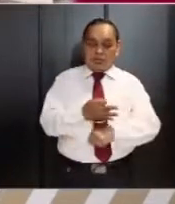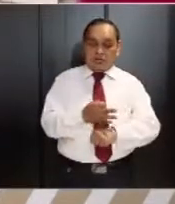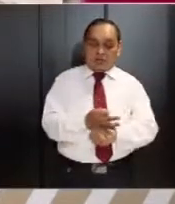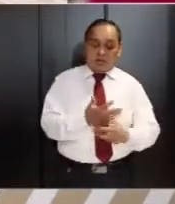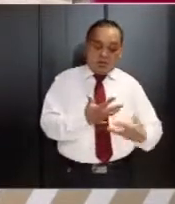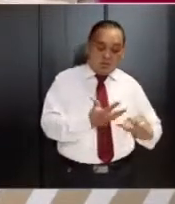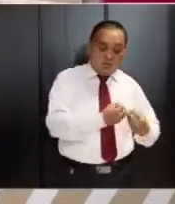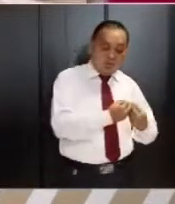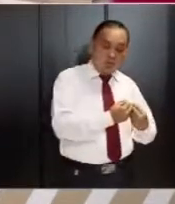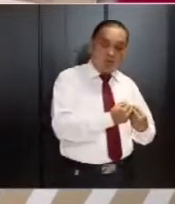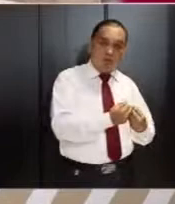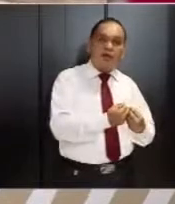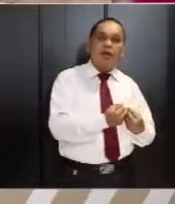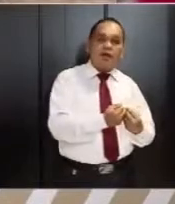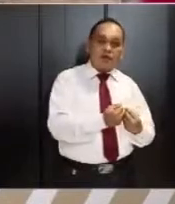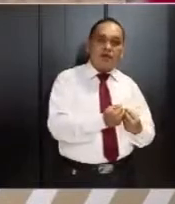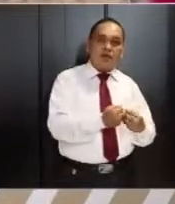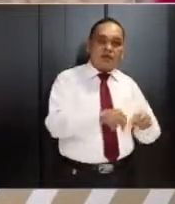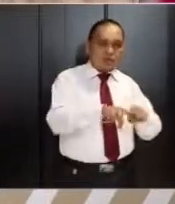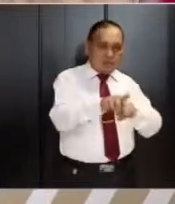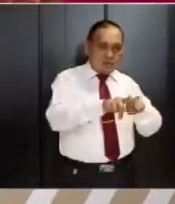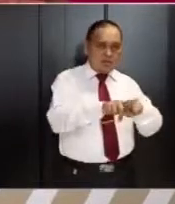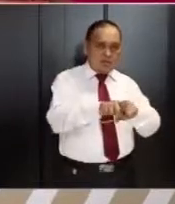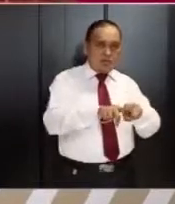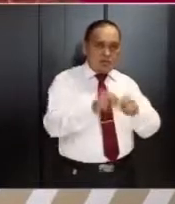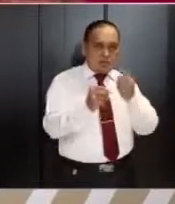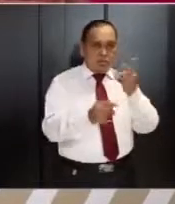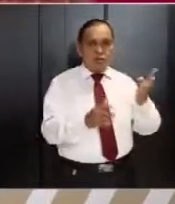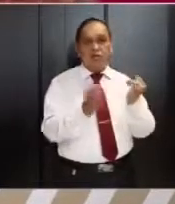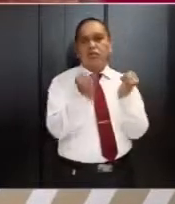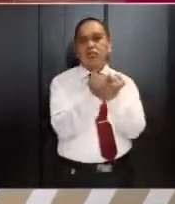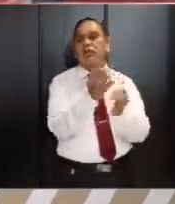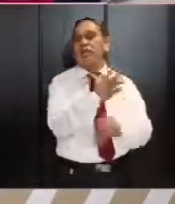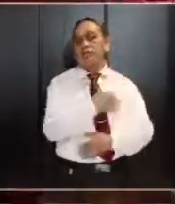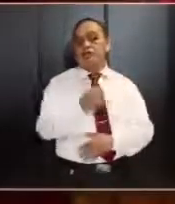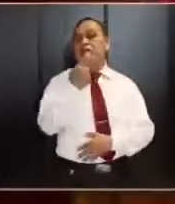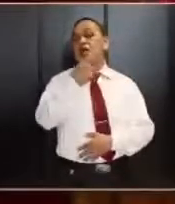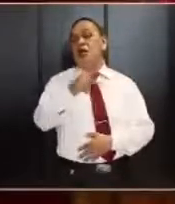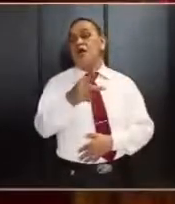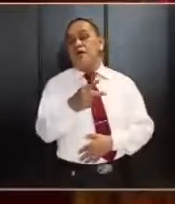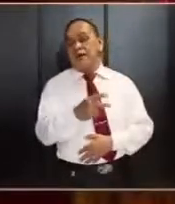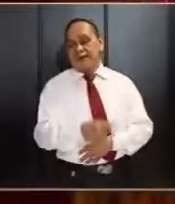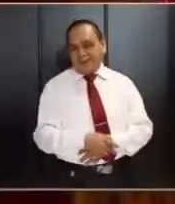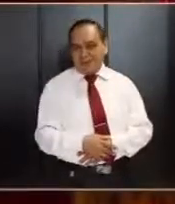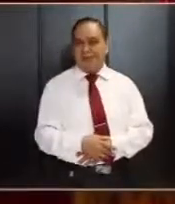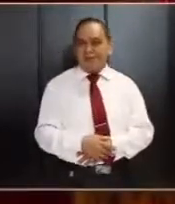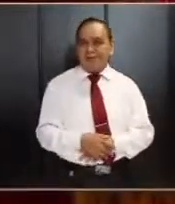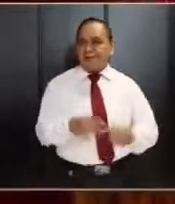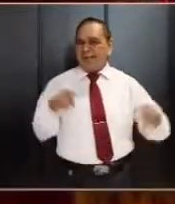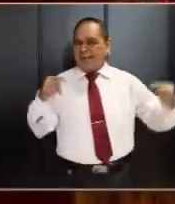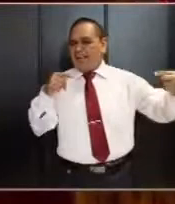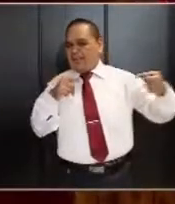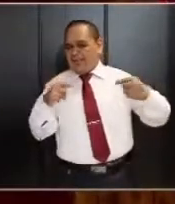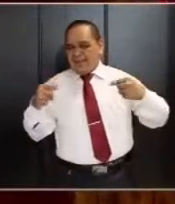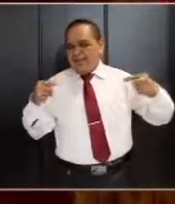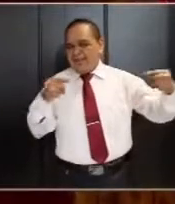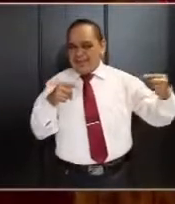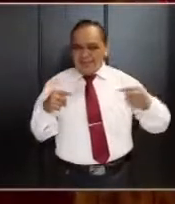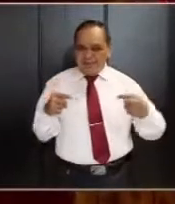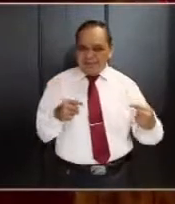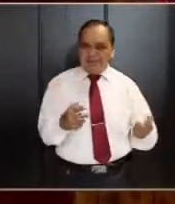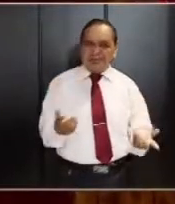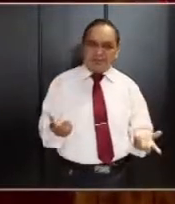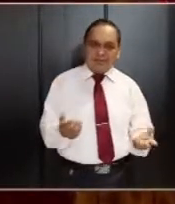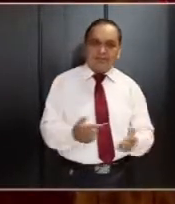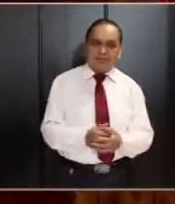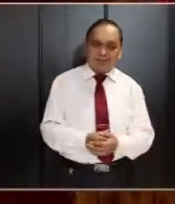pongan a los hijitos, abro a los hermanos, sí se vale, ¿no? Y a los hijos del otro también, ¿no? Entonces yo creo que era necesario que Maggie